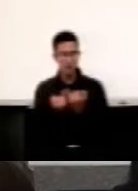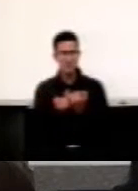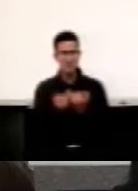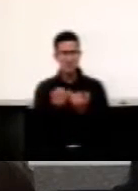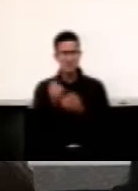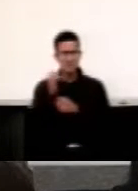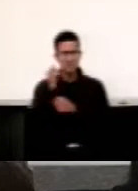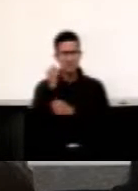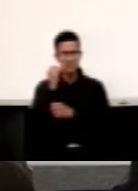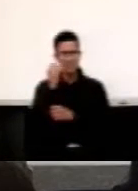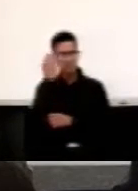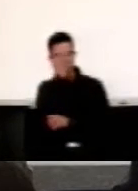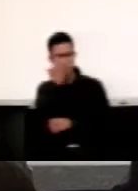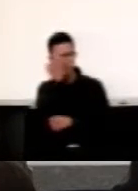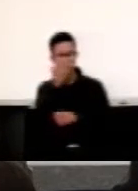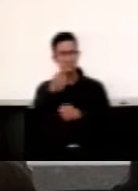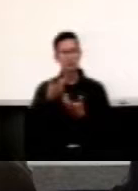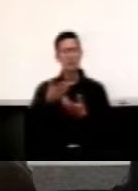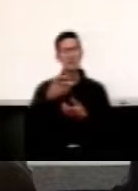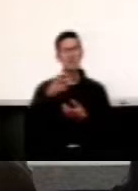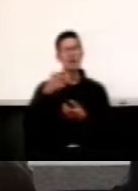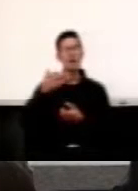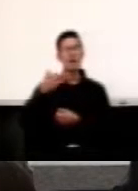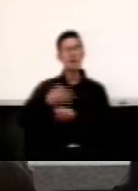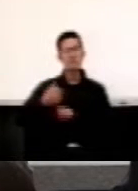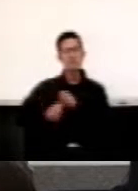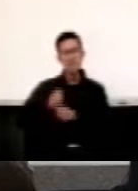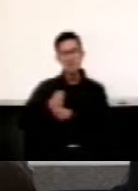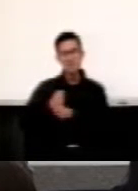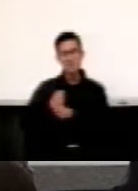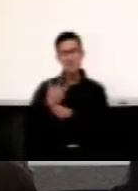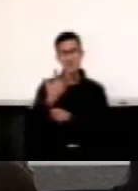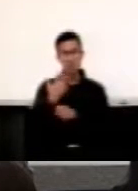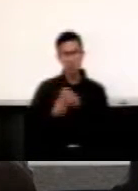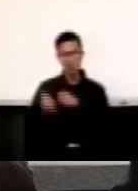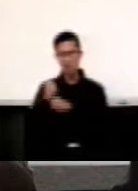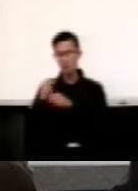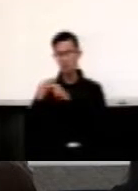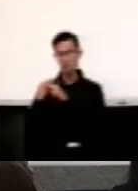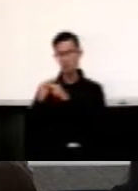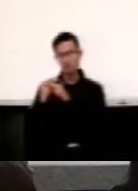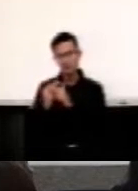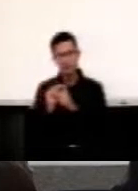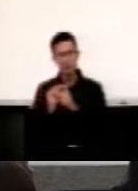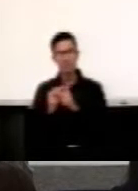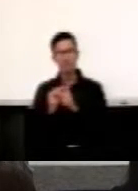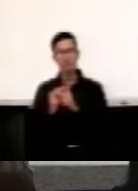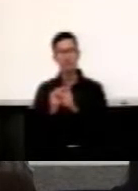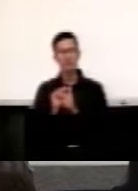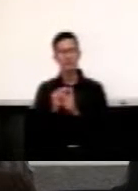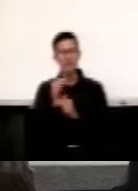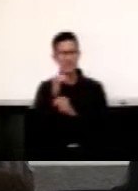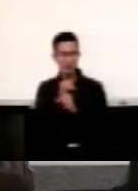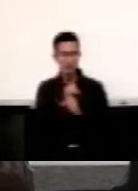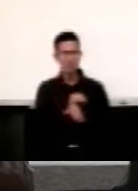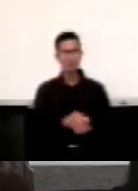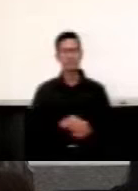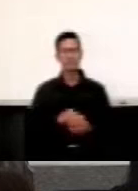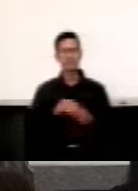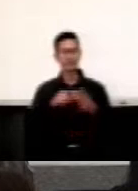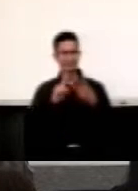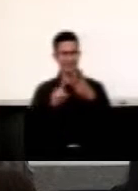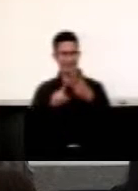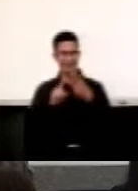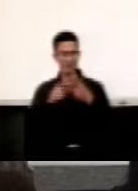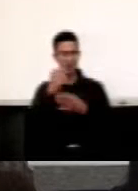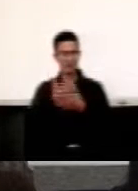a partir de los recientes años, ¿no? Digamos de los 5 años en adelante. Otro tercer capítulo que es